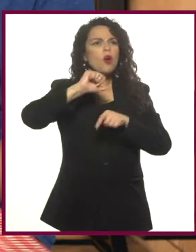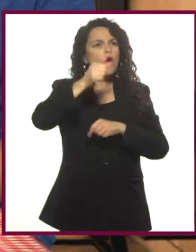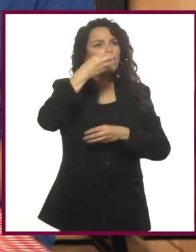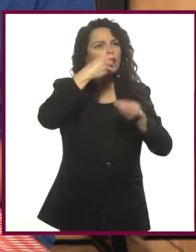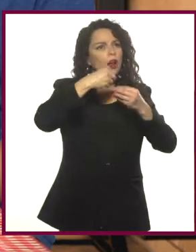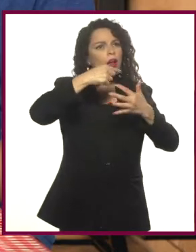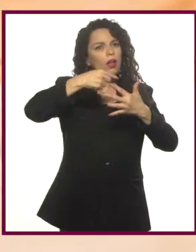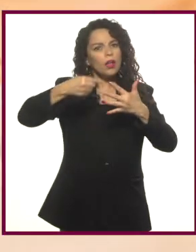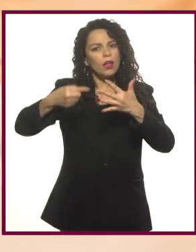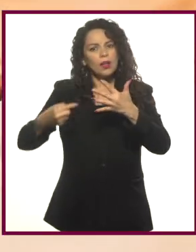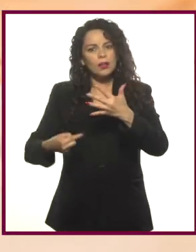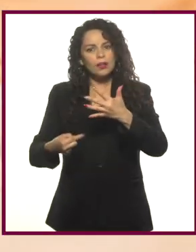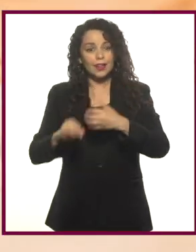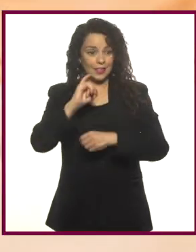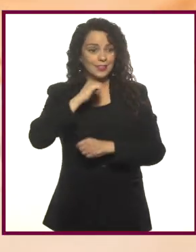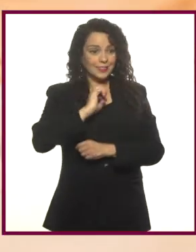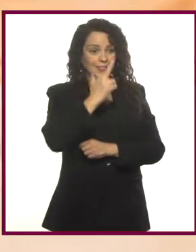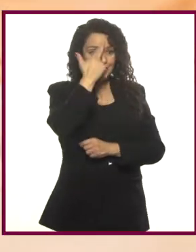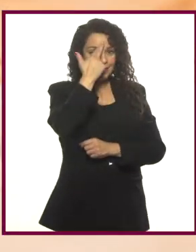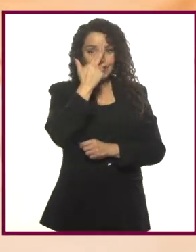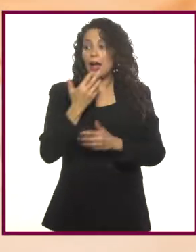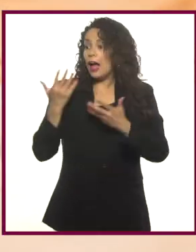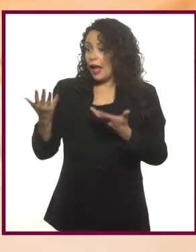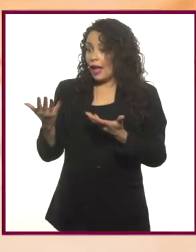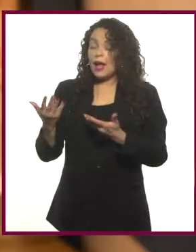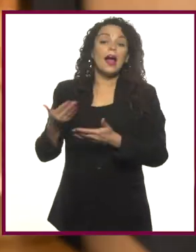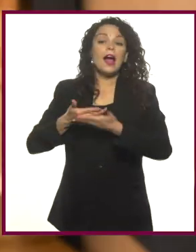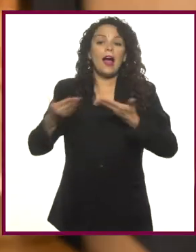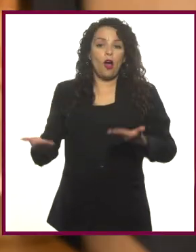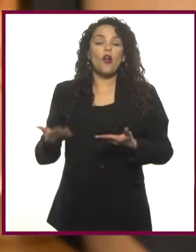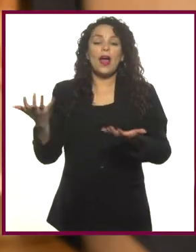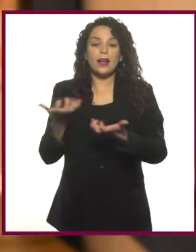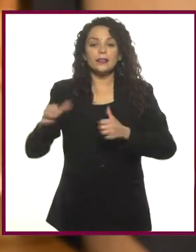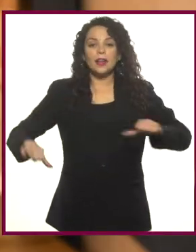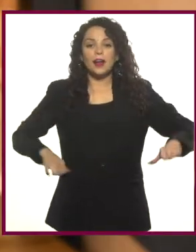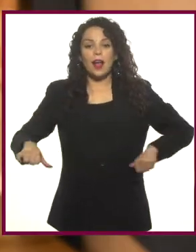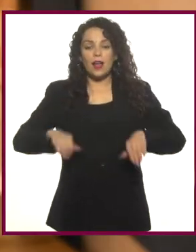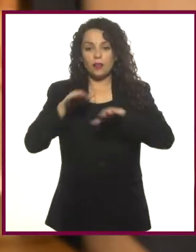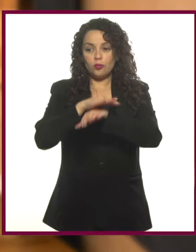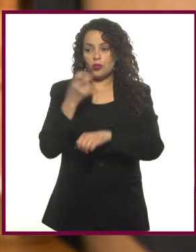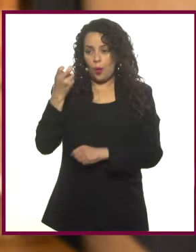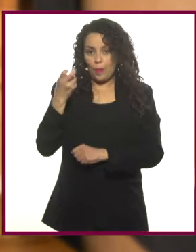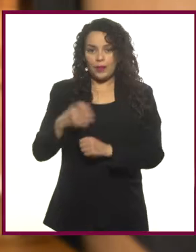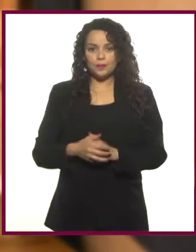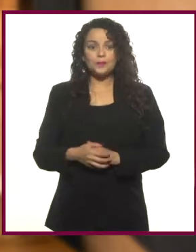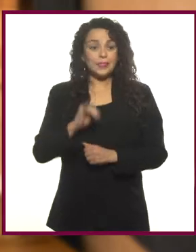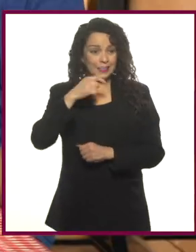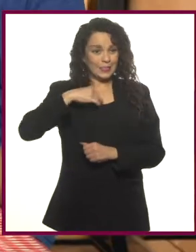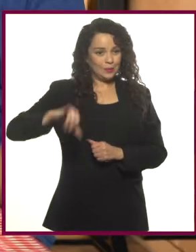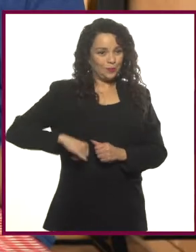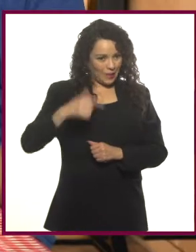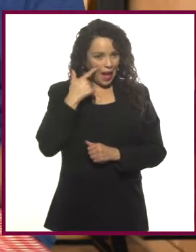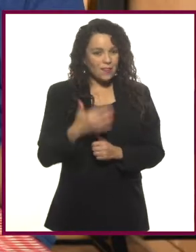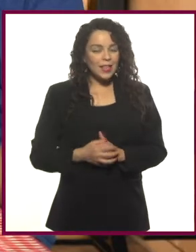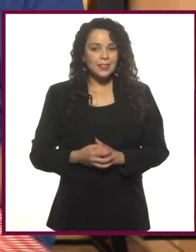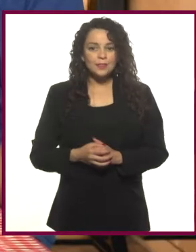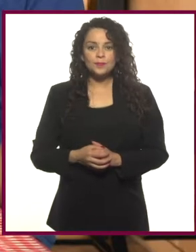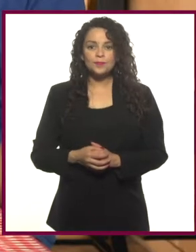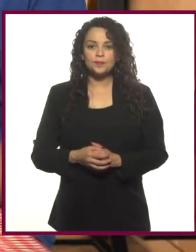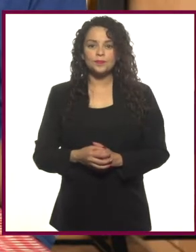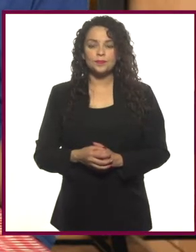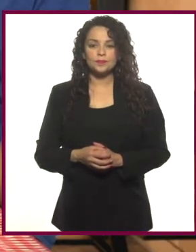los ingredientes? Sí, sí me acuerdo. Pues, ¿qué crees? Vamos a hacer un pequeño ejercicio sobre esto. A ver, me